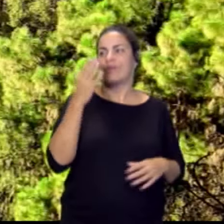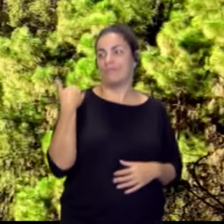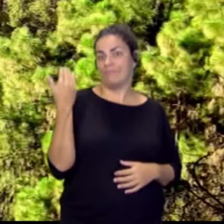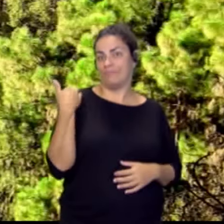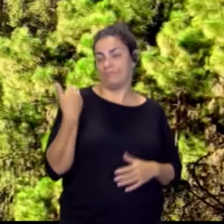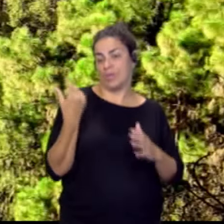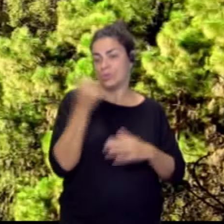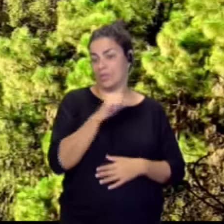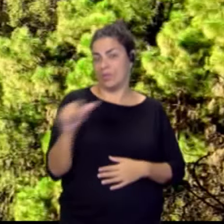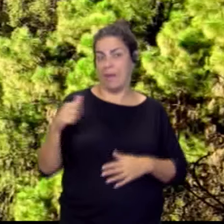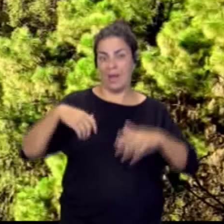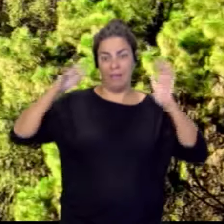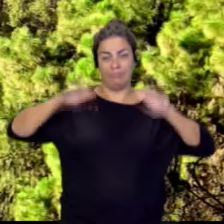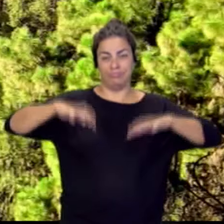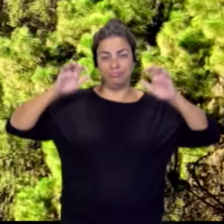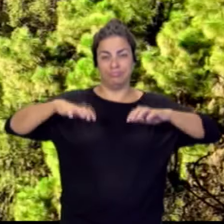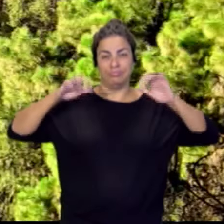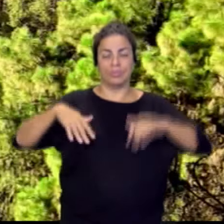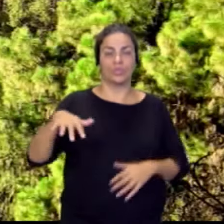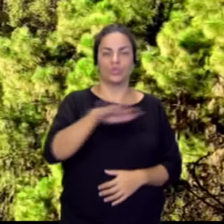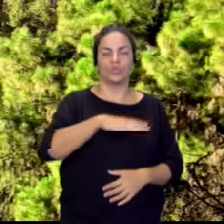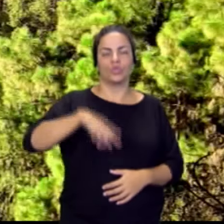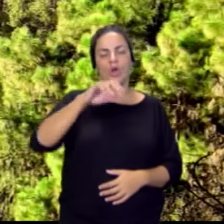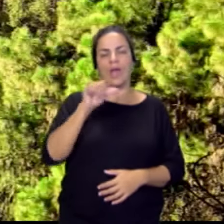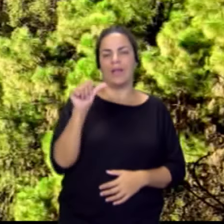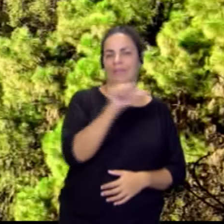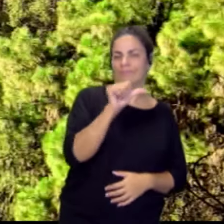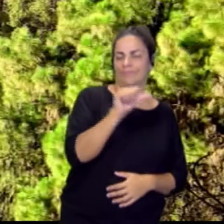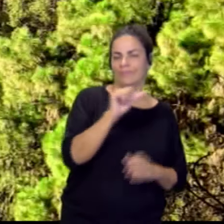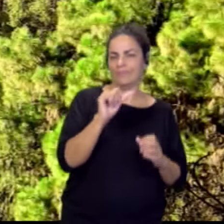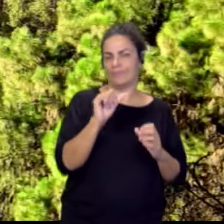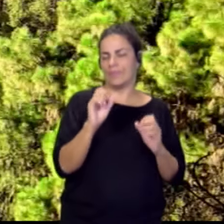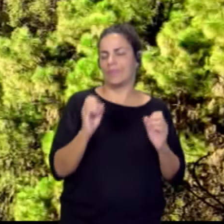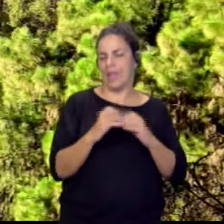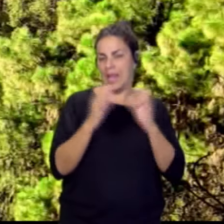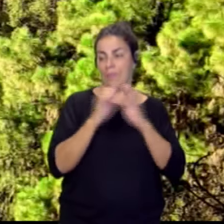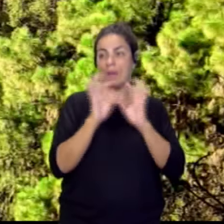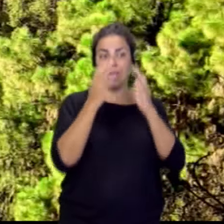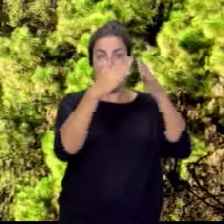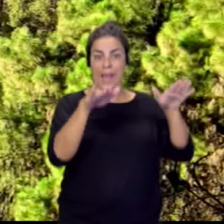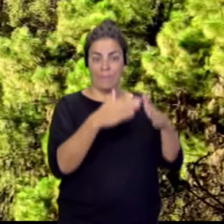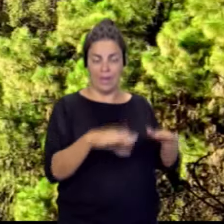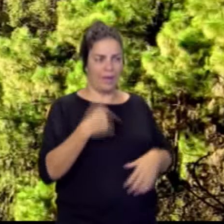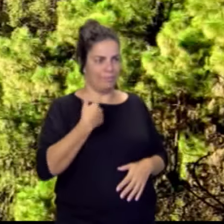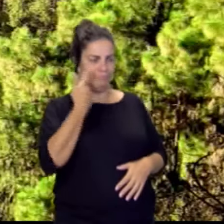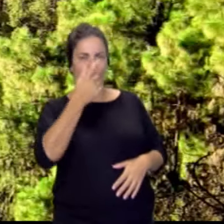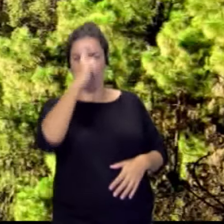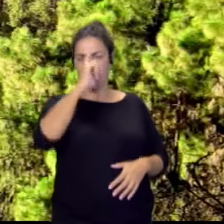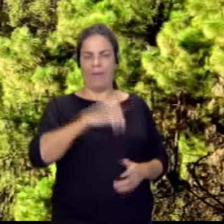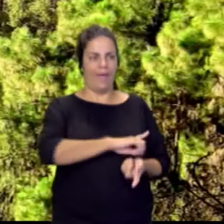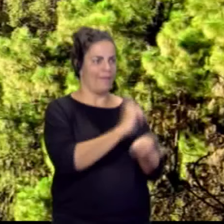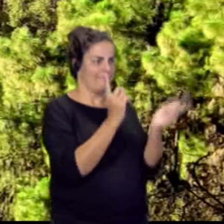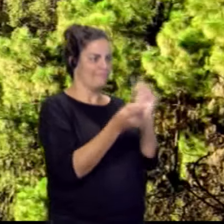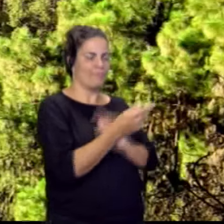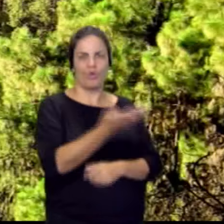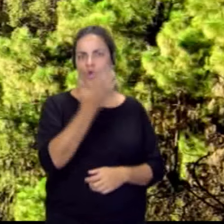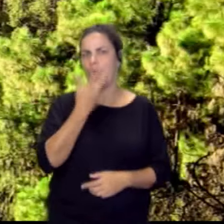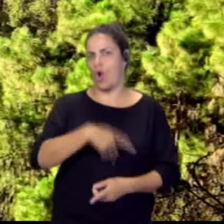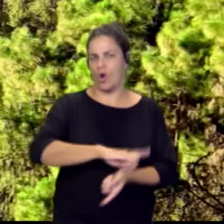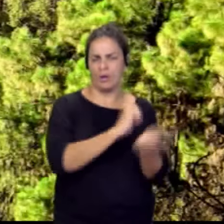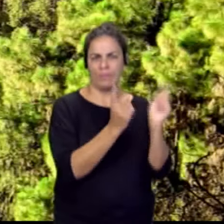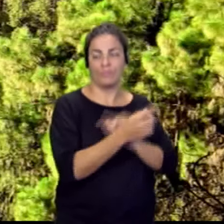de hace una semana en la vertiente oeste de la isla de La Palma sobre el Pinar, que ha cambiado el Pinar rápidamente de color, que tenía un